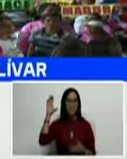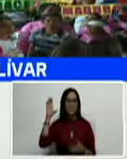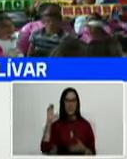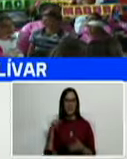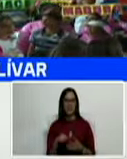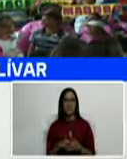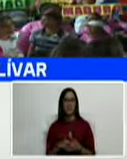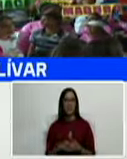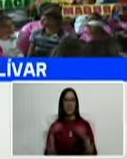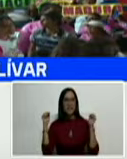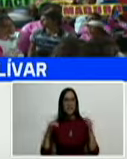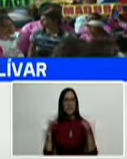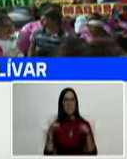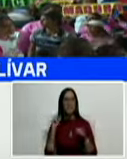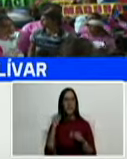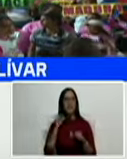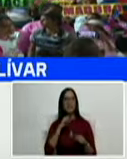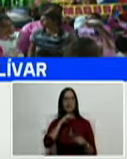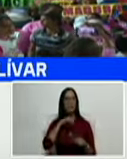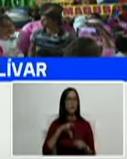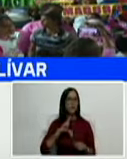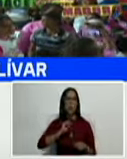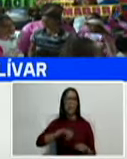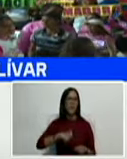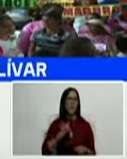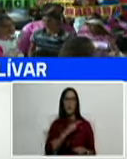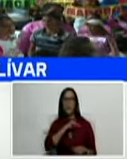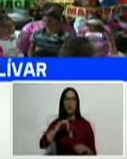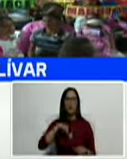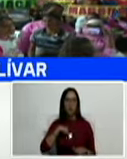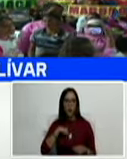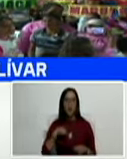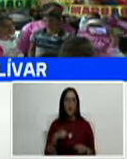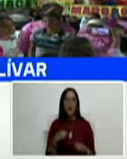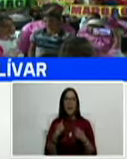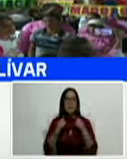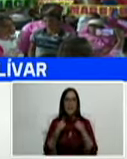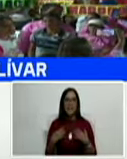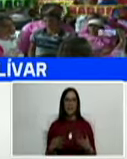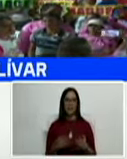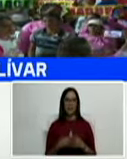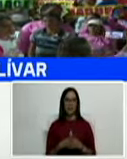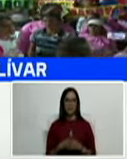Y este momento de la historia no podemos nosotros desperdiciarlo.